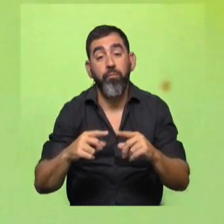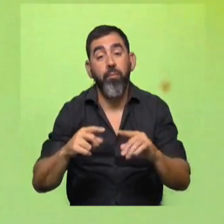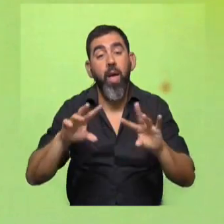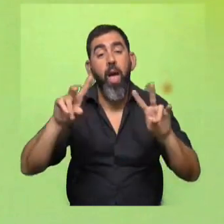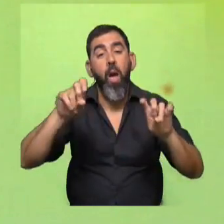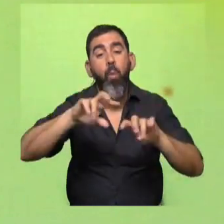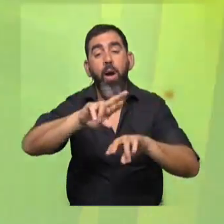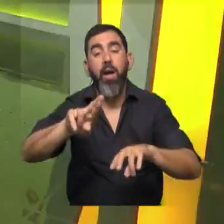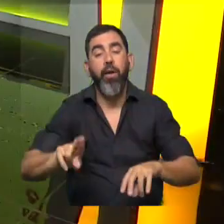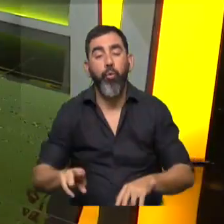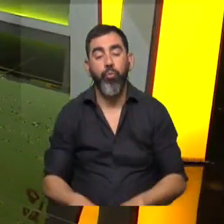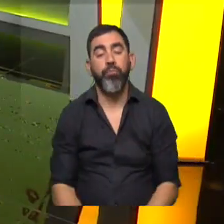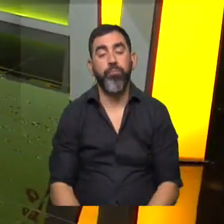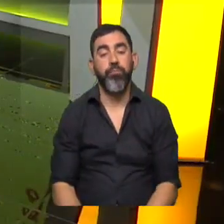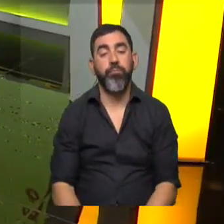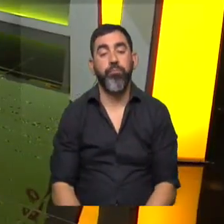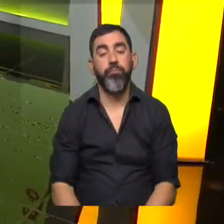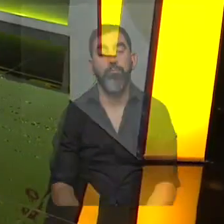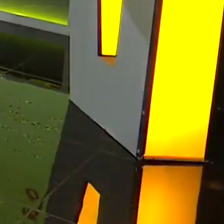en el río Queguay.